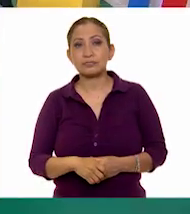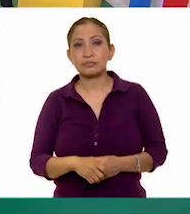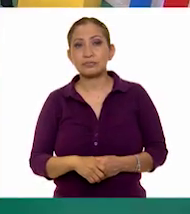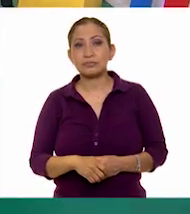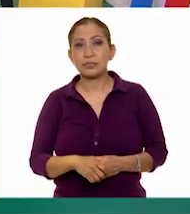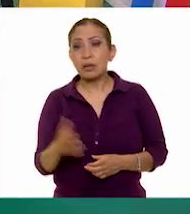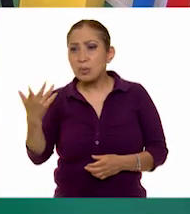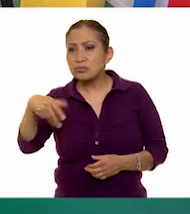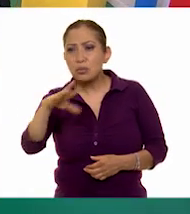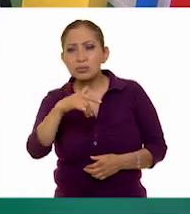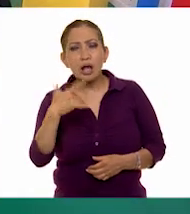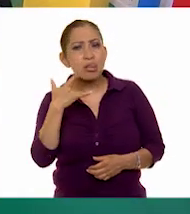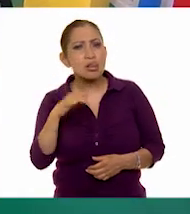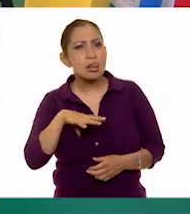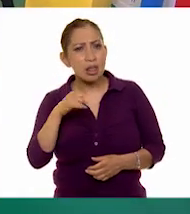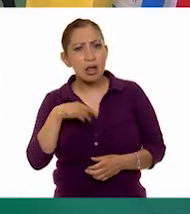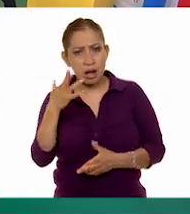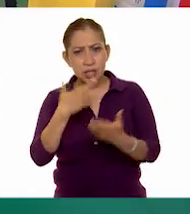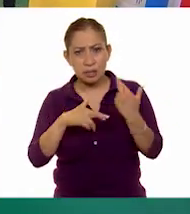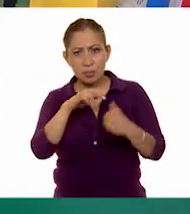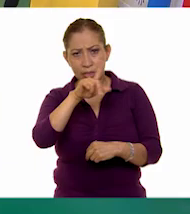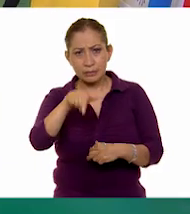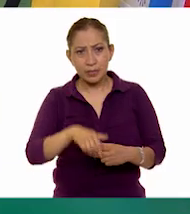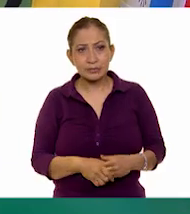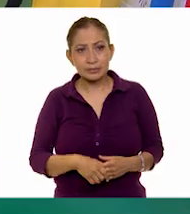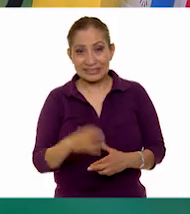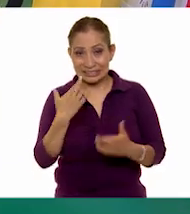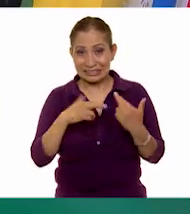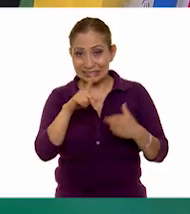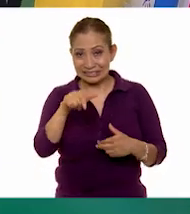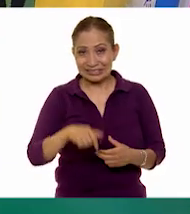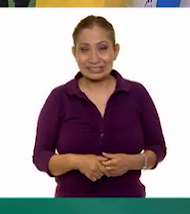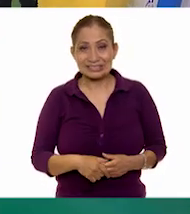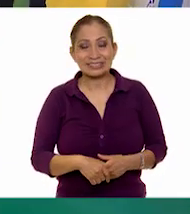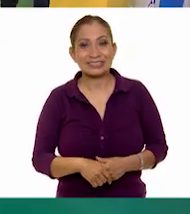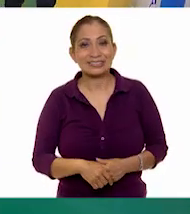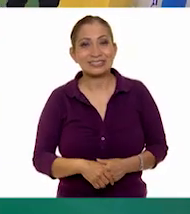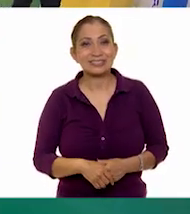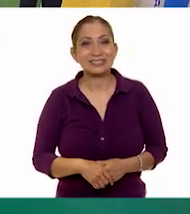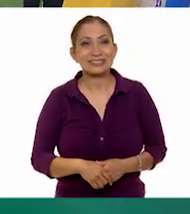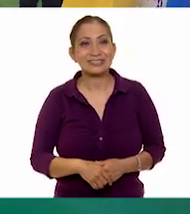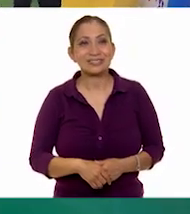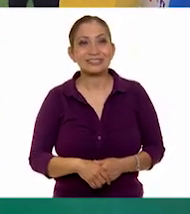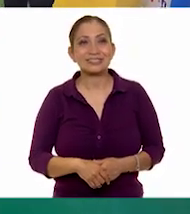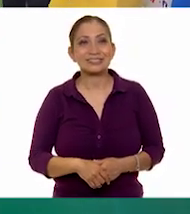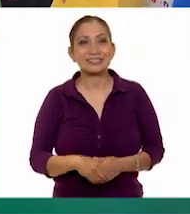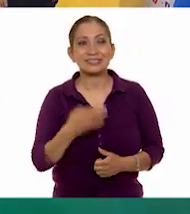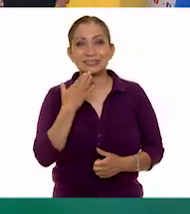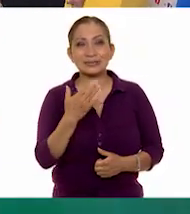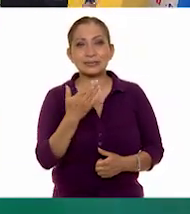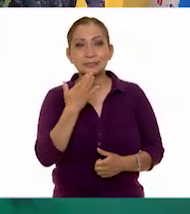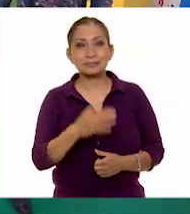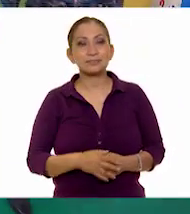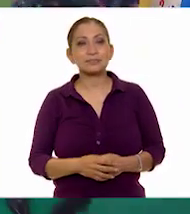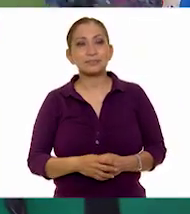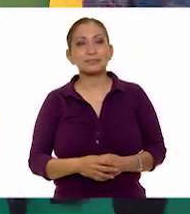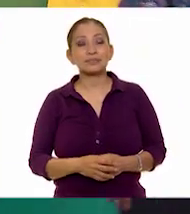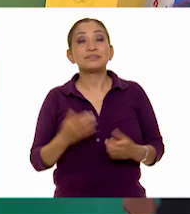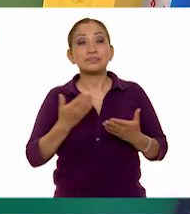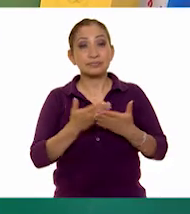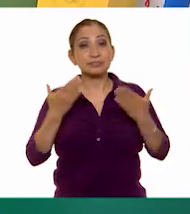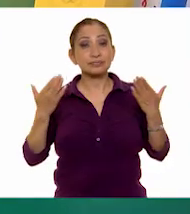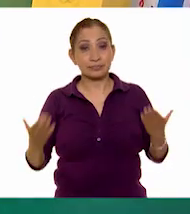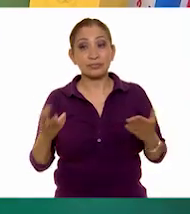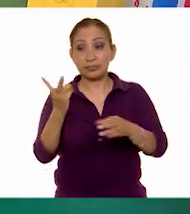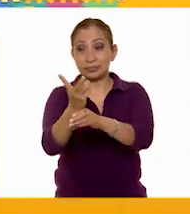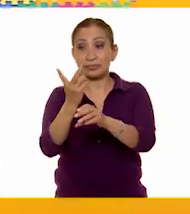la perseverancia? ¡Claro! ¿Ahorita regresamos? ¡Claro ¿Sí? que sí! ¡Vamos! ¡Ahorita regresamos! ¡Regresamos! Perfecto. Muy bien. Bueno, pues ahora